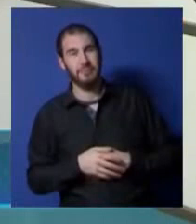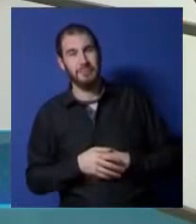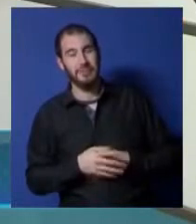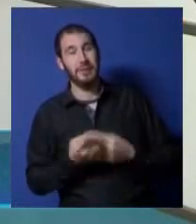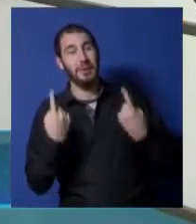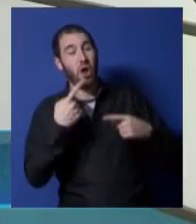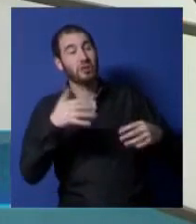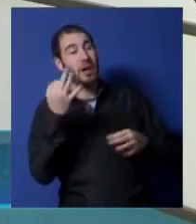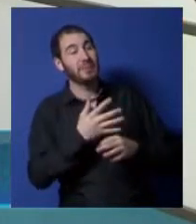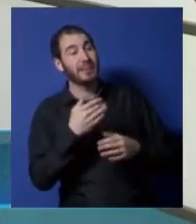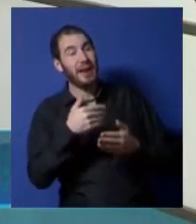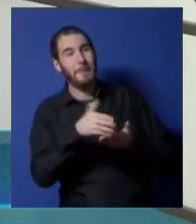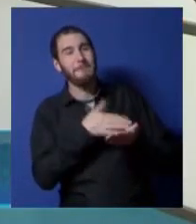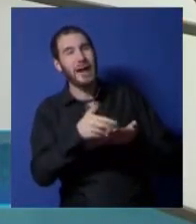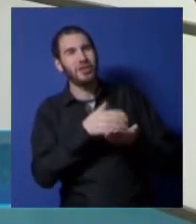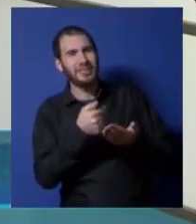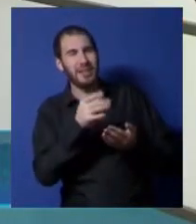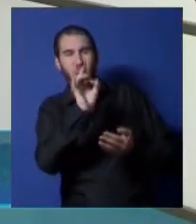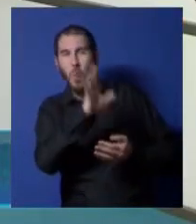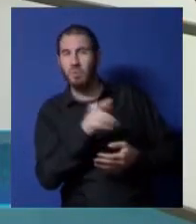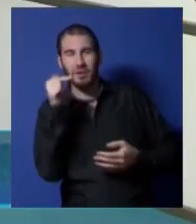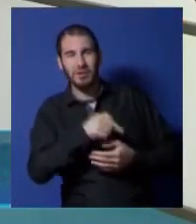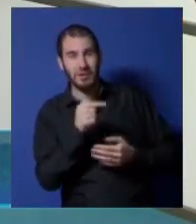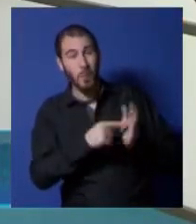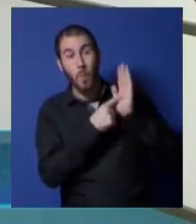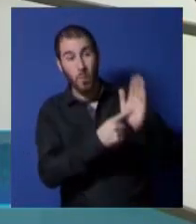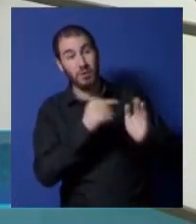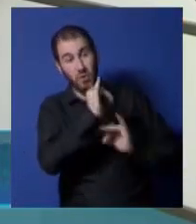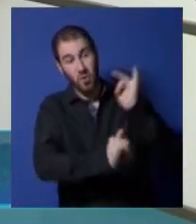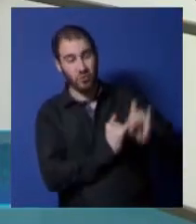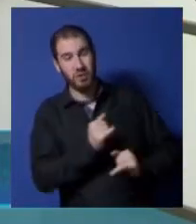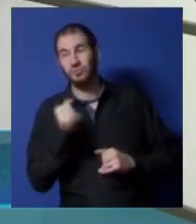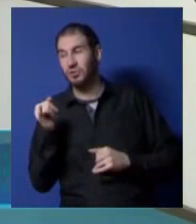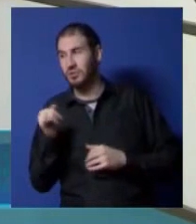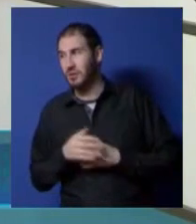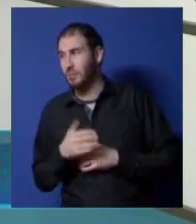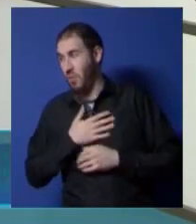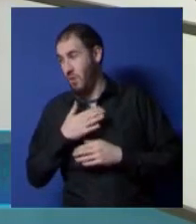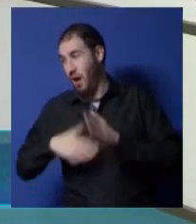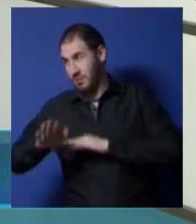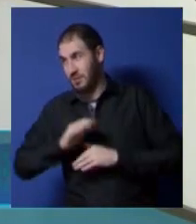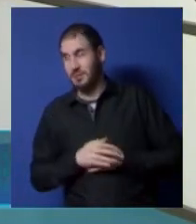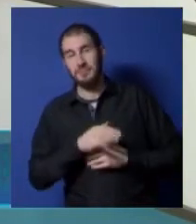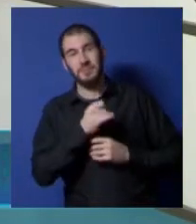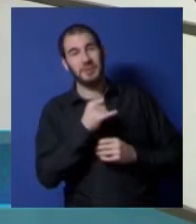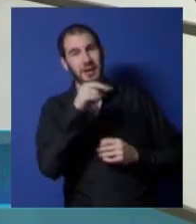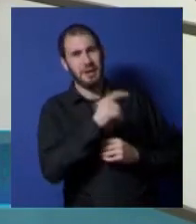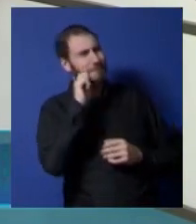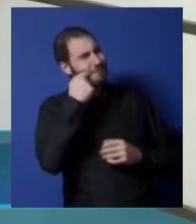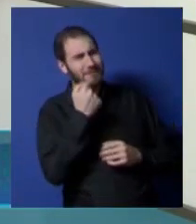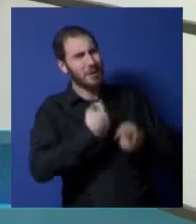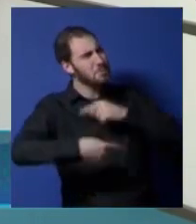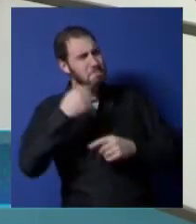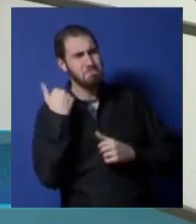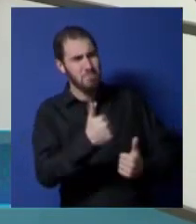la particularidad de la mayonesa, no hay otra. Y que la mostraba ahí el informe. La mostraba ahí la mayonesa casera. Exacto. Gastón, me encantó, muy buena la